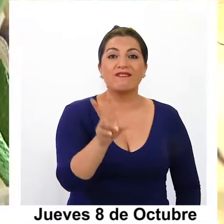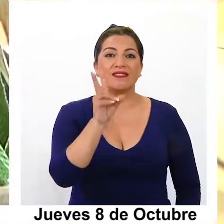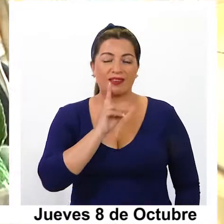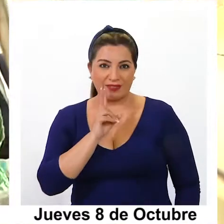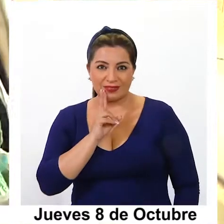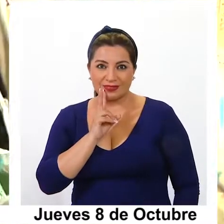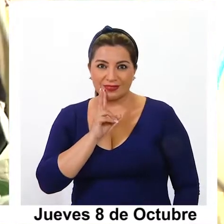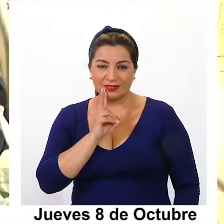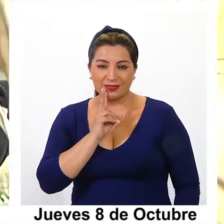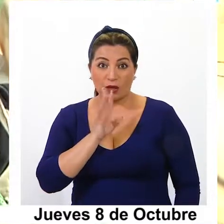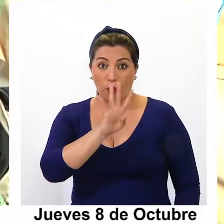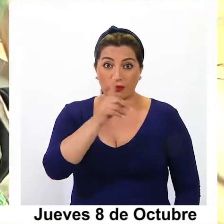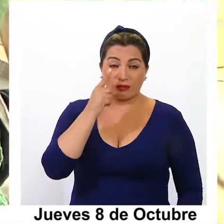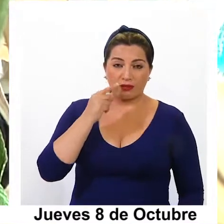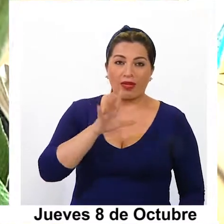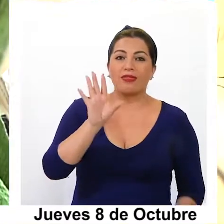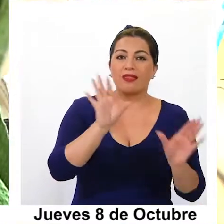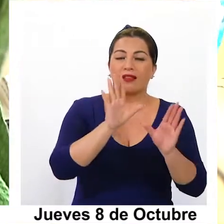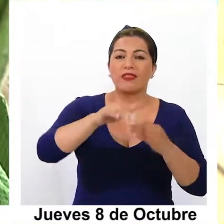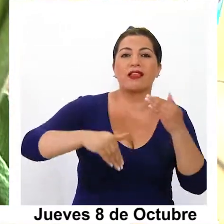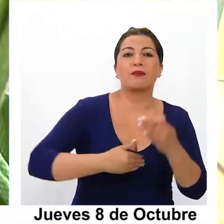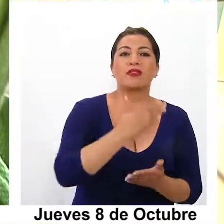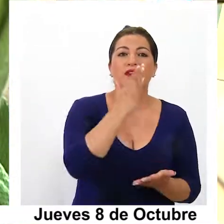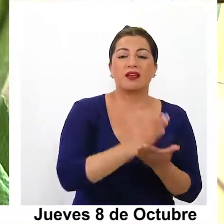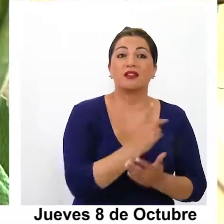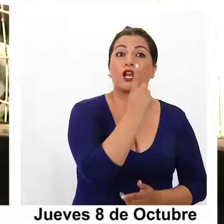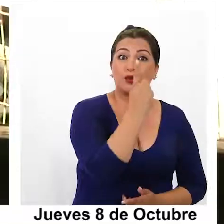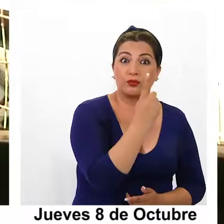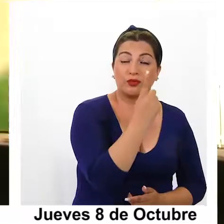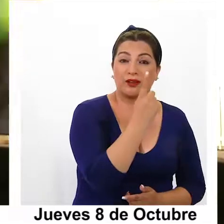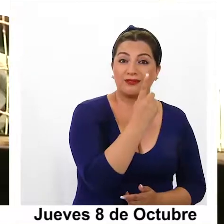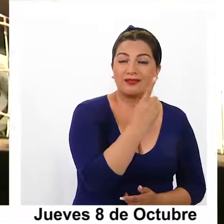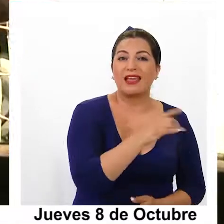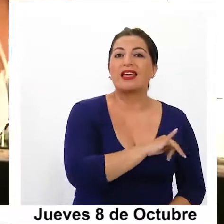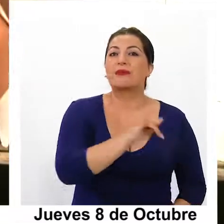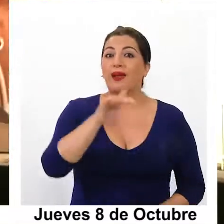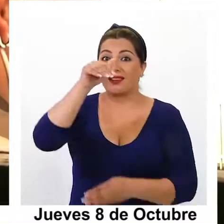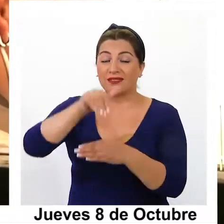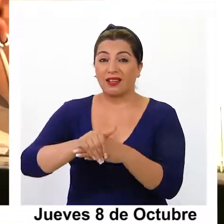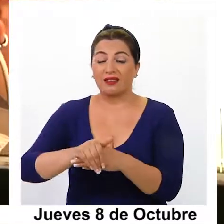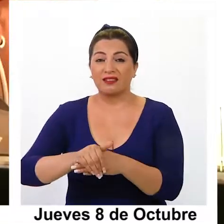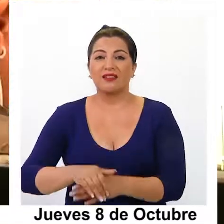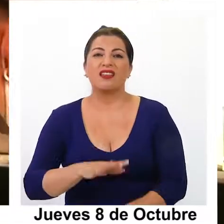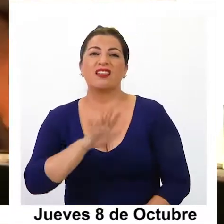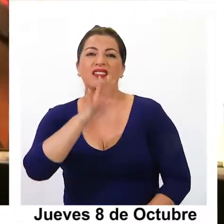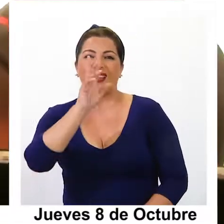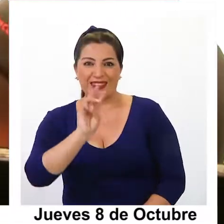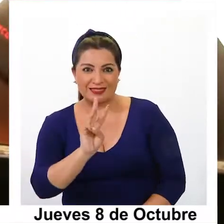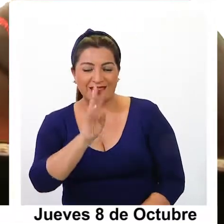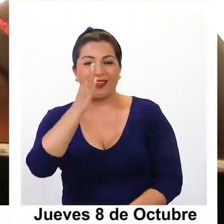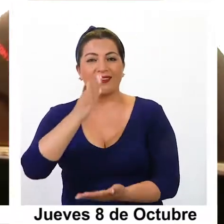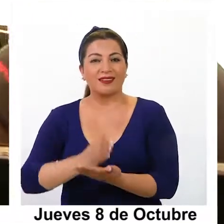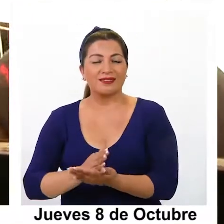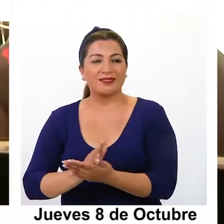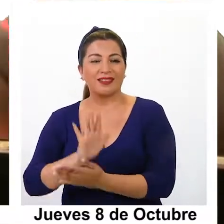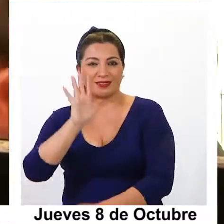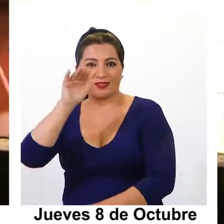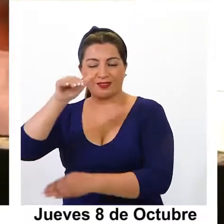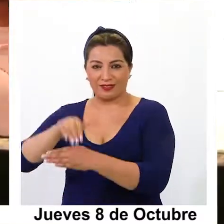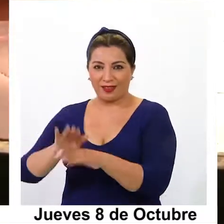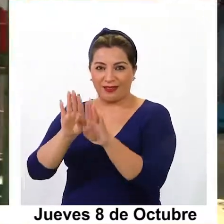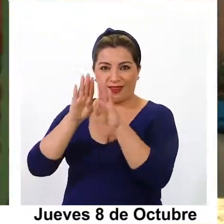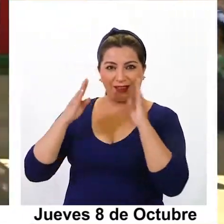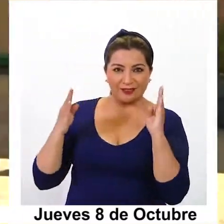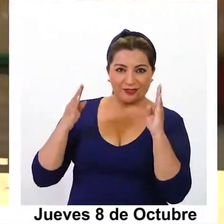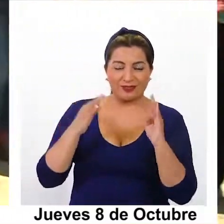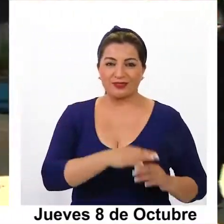y viernes, de 10 a 13 horas en la mañana y en las tardes de 15 a 17 horas.